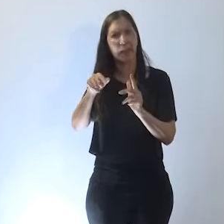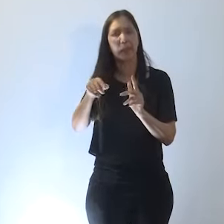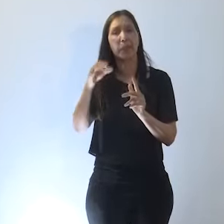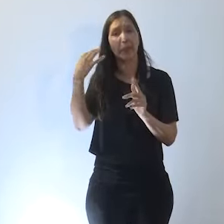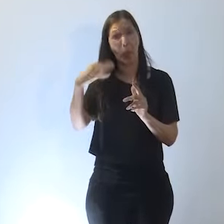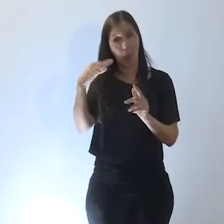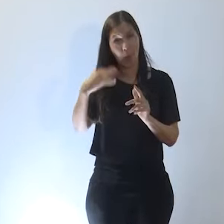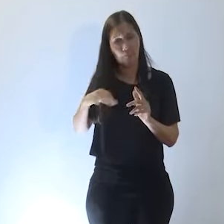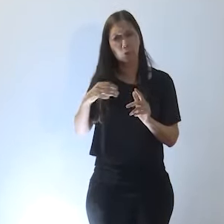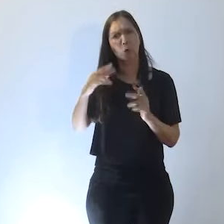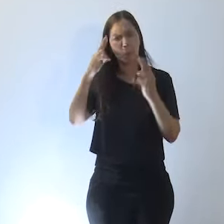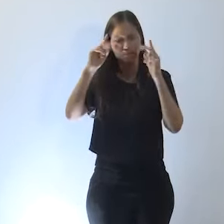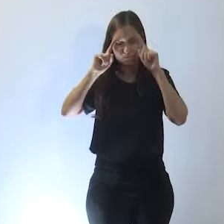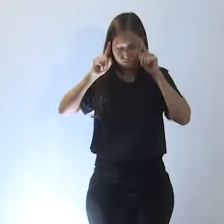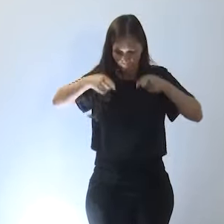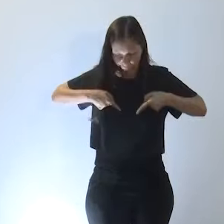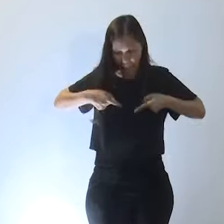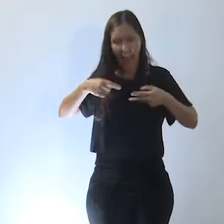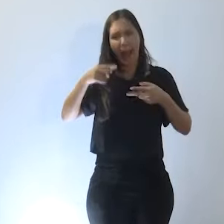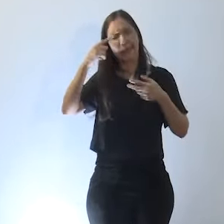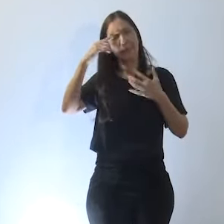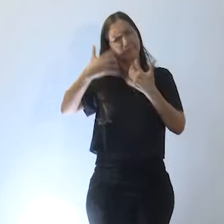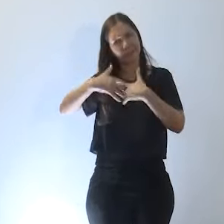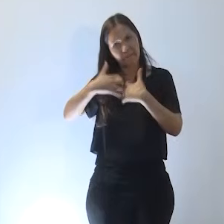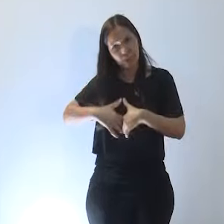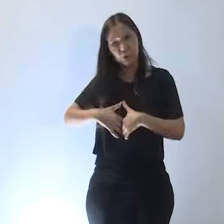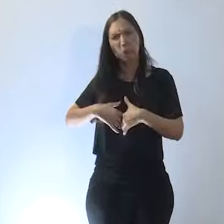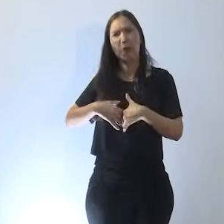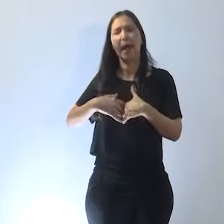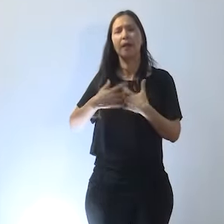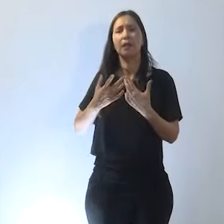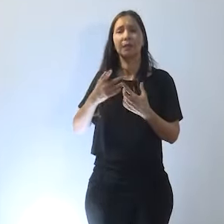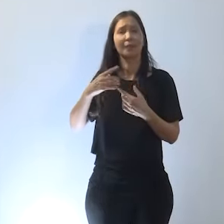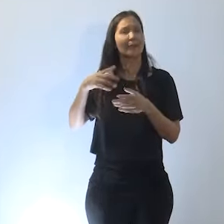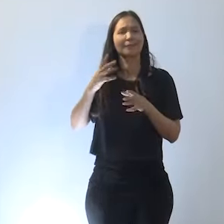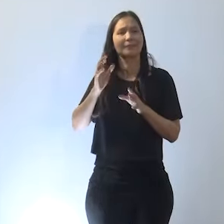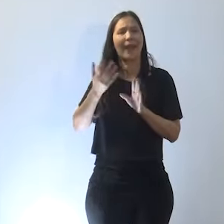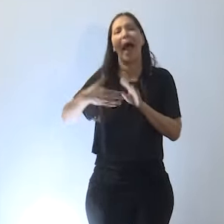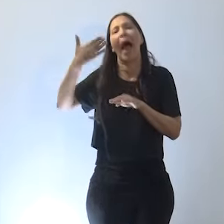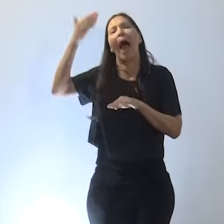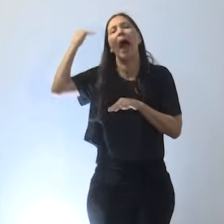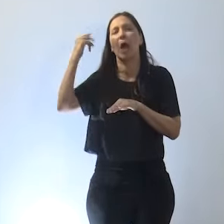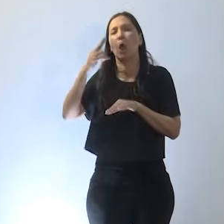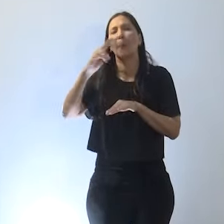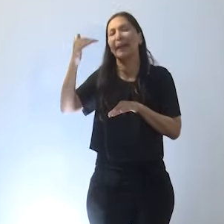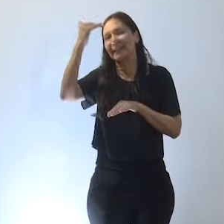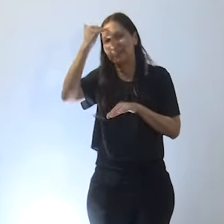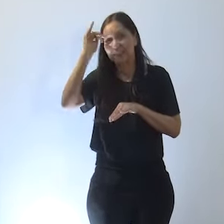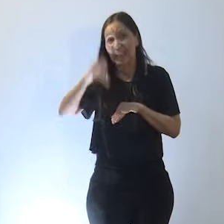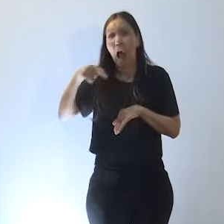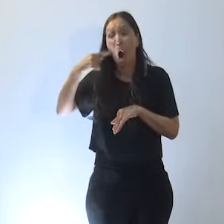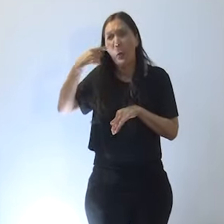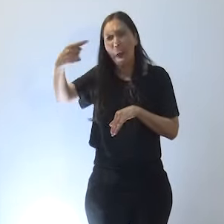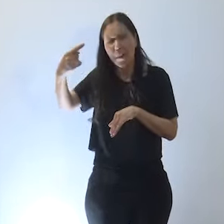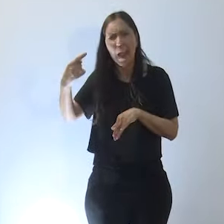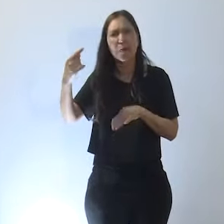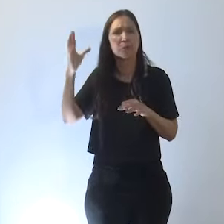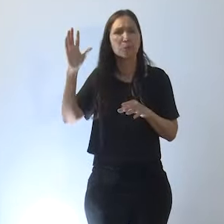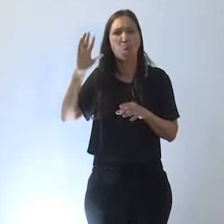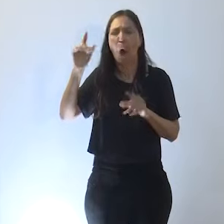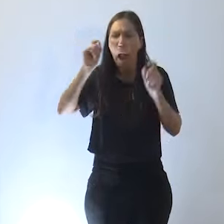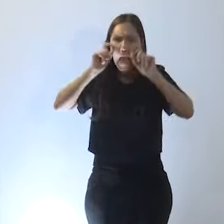autocrítica era en el 2015 ahora lo que vos tenes que hacer es Escuchar al 56 que no te votó y a muchos que te votamos